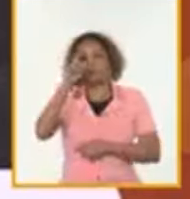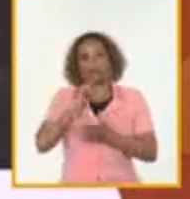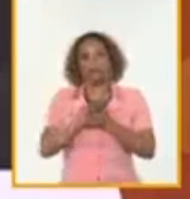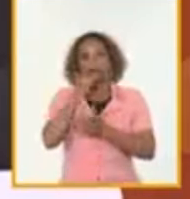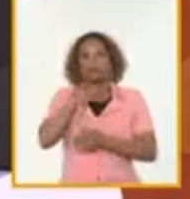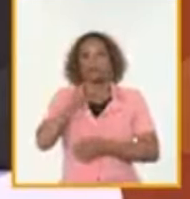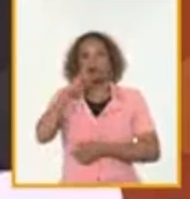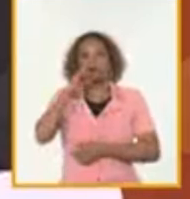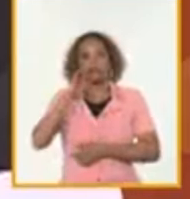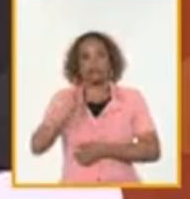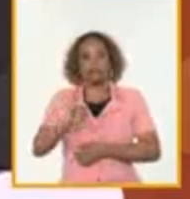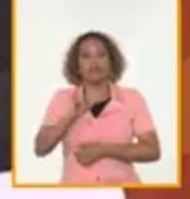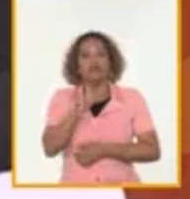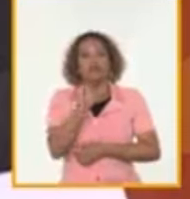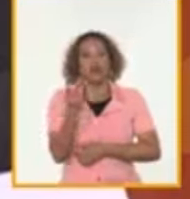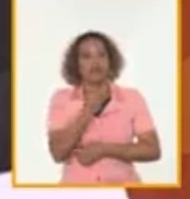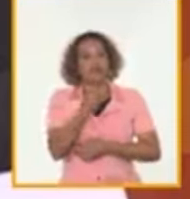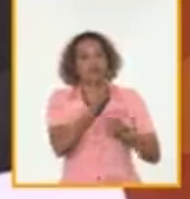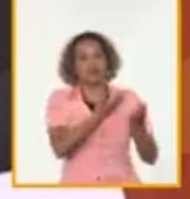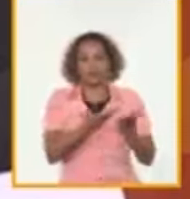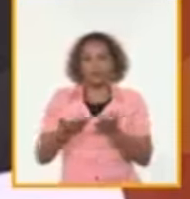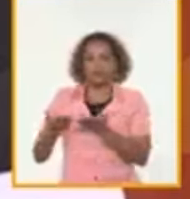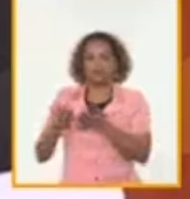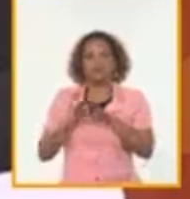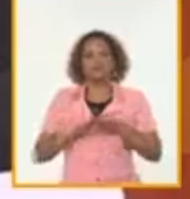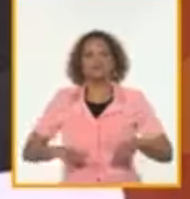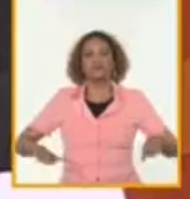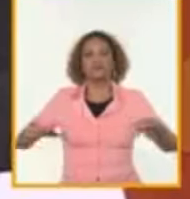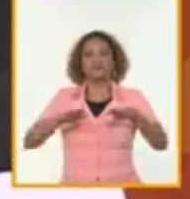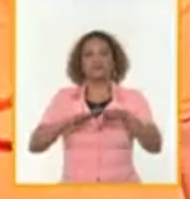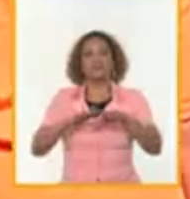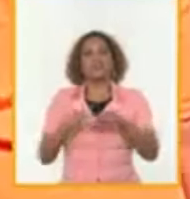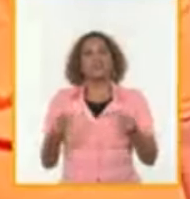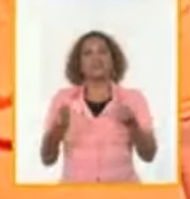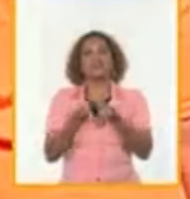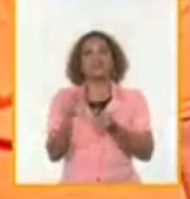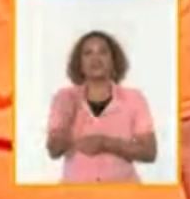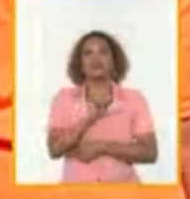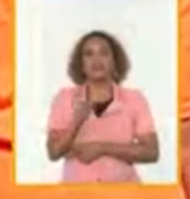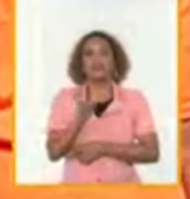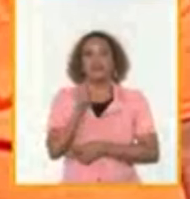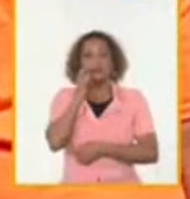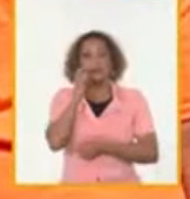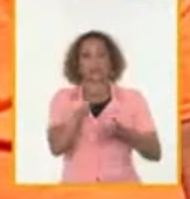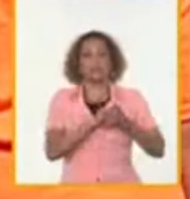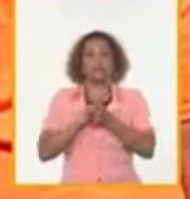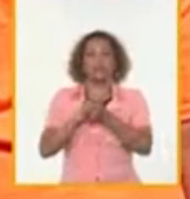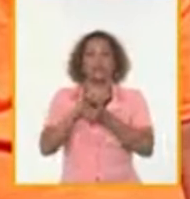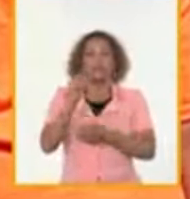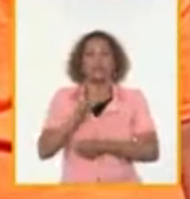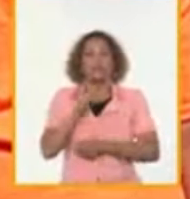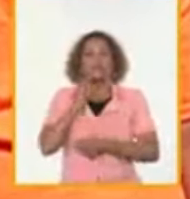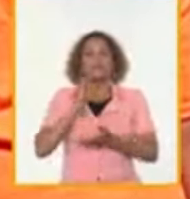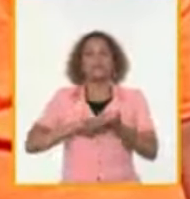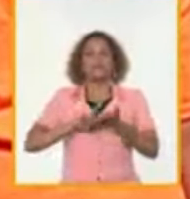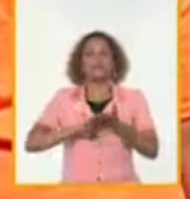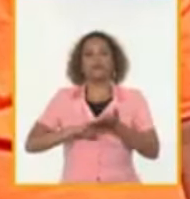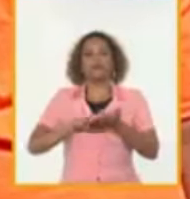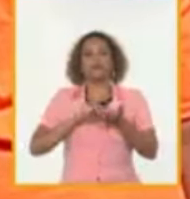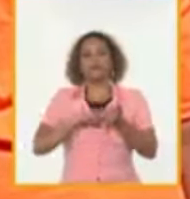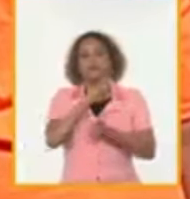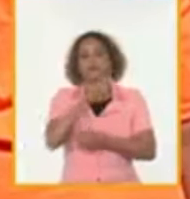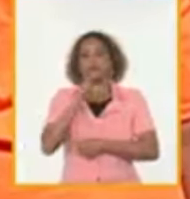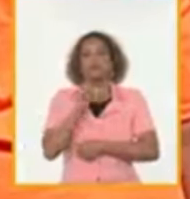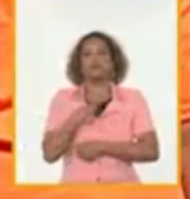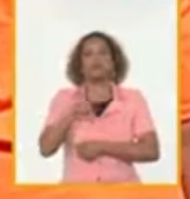dar la bienvenida en este estudio nos están acompañando También acá el compañero na Miguel colina Rodríguez miembro del comité central del partido y